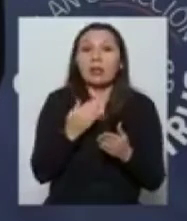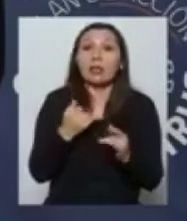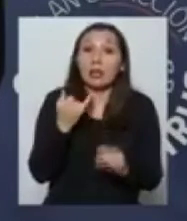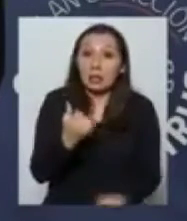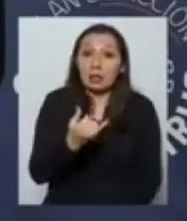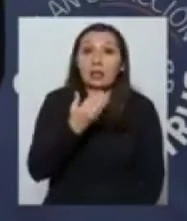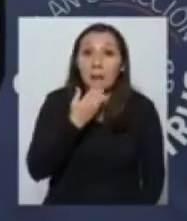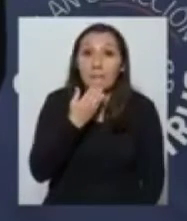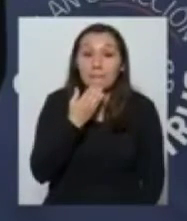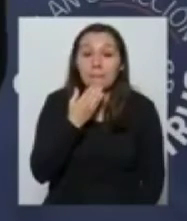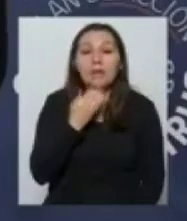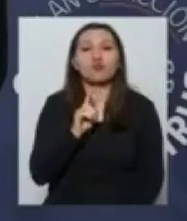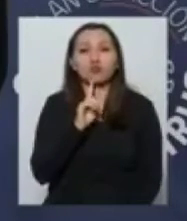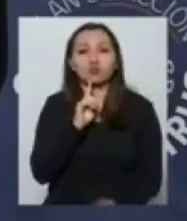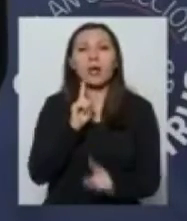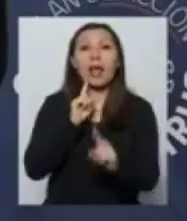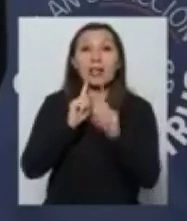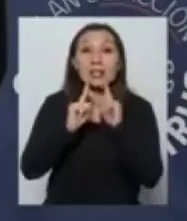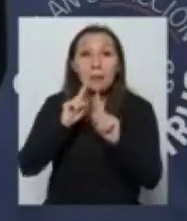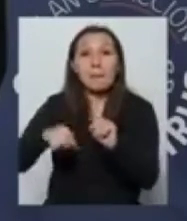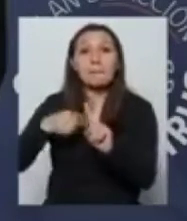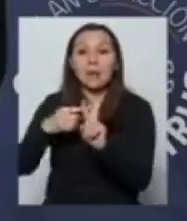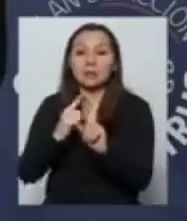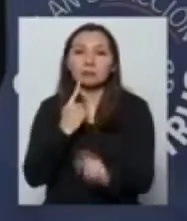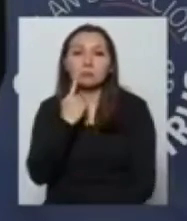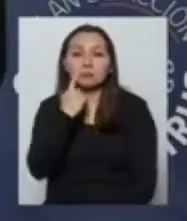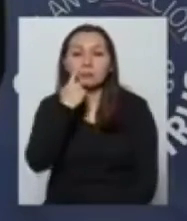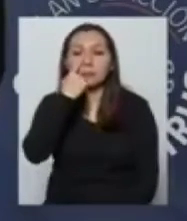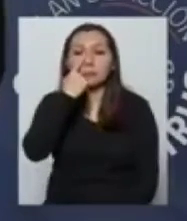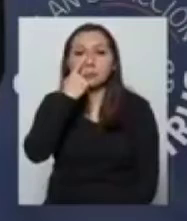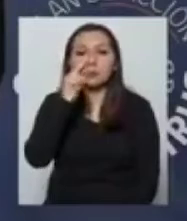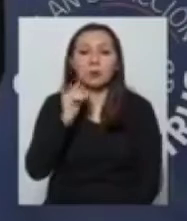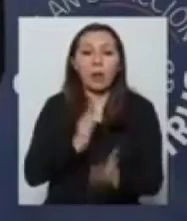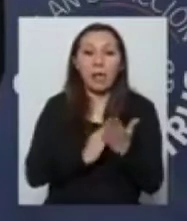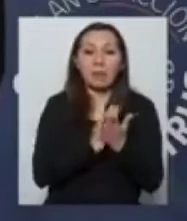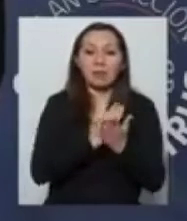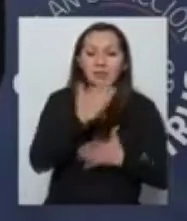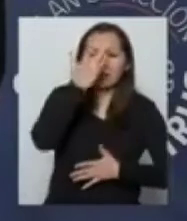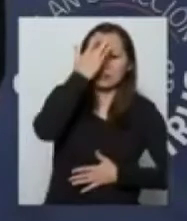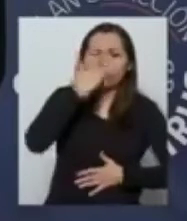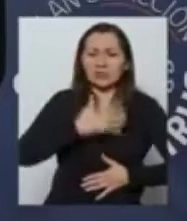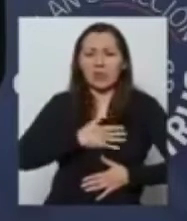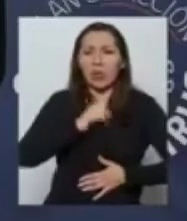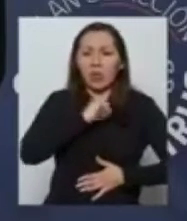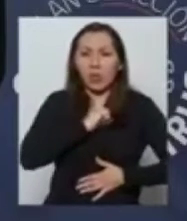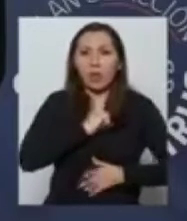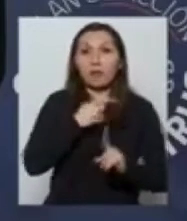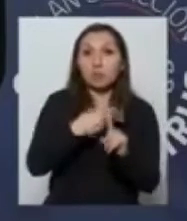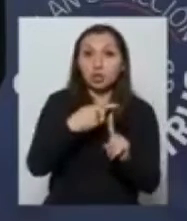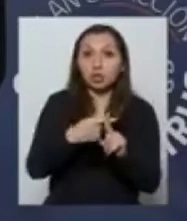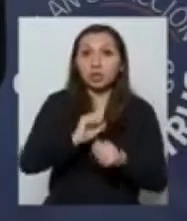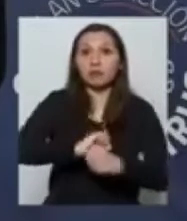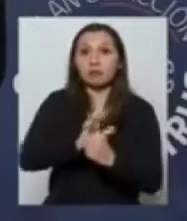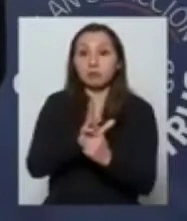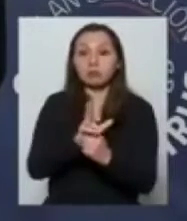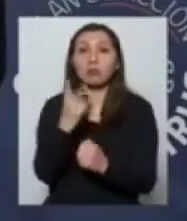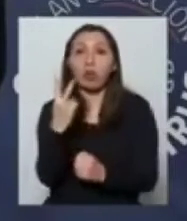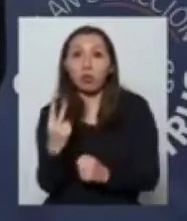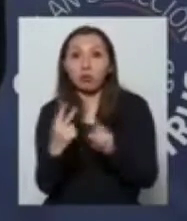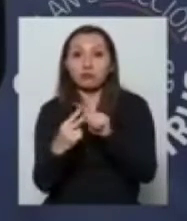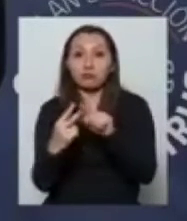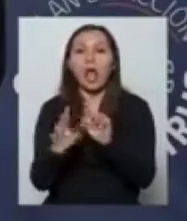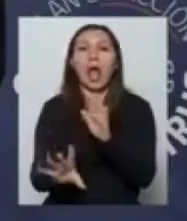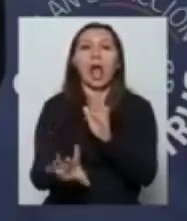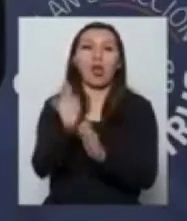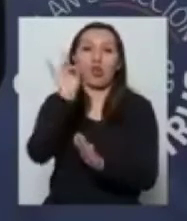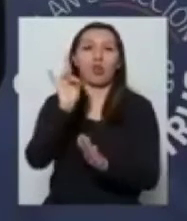y que tienen un examen de PCR al inicio de sus síntomas positivo que demuestra la